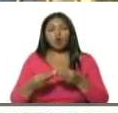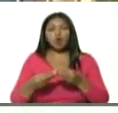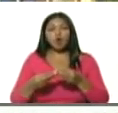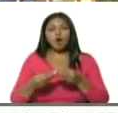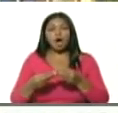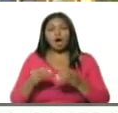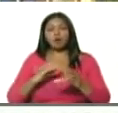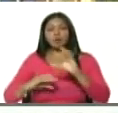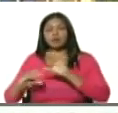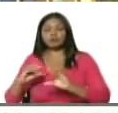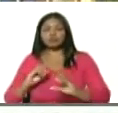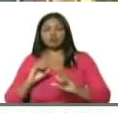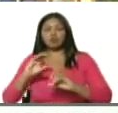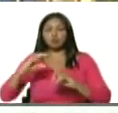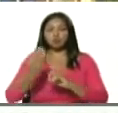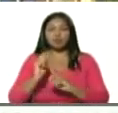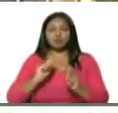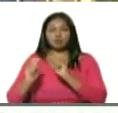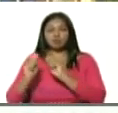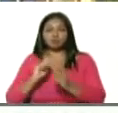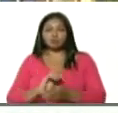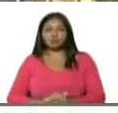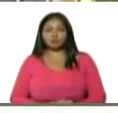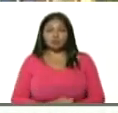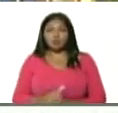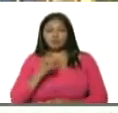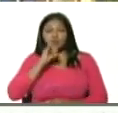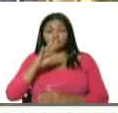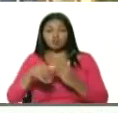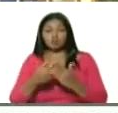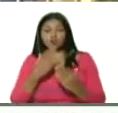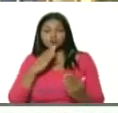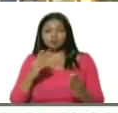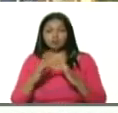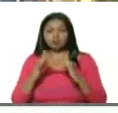durante su interpelación en la Asamblea Nacional. Es la información y con ella retornamos al contacto.